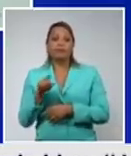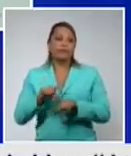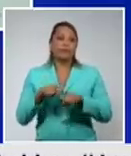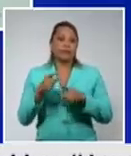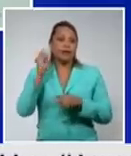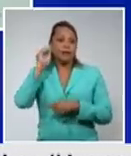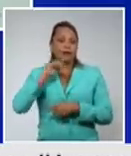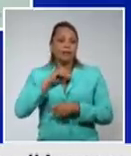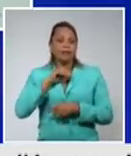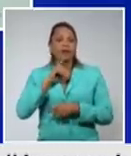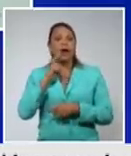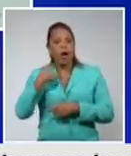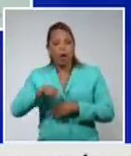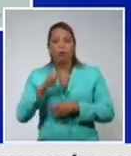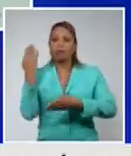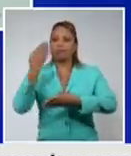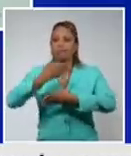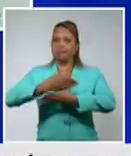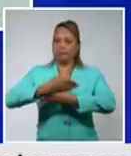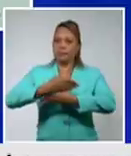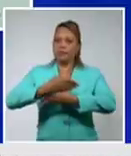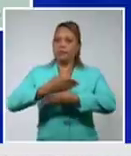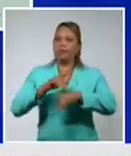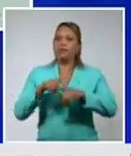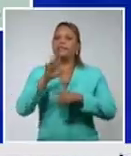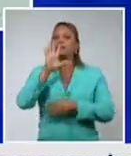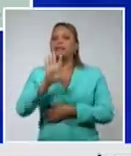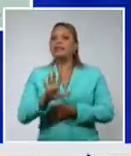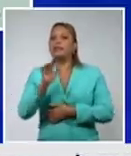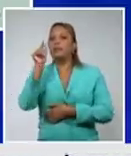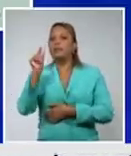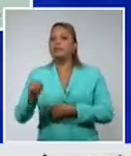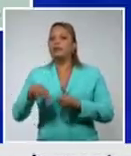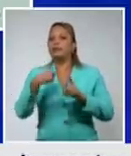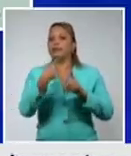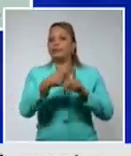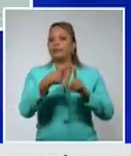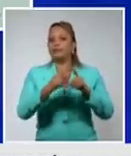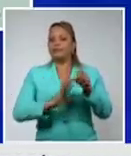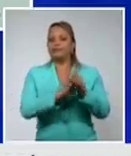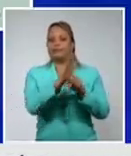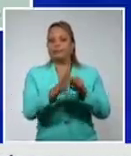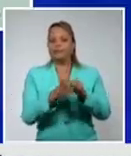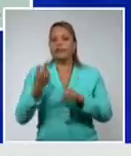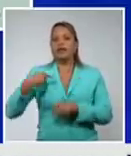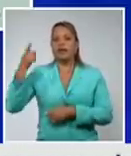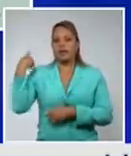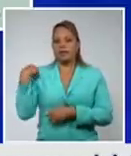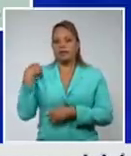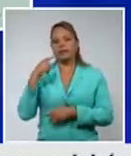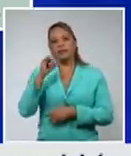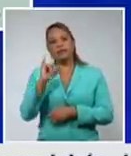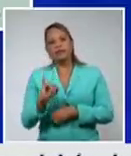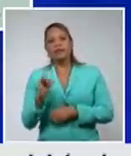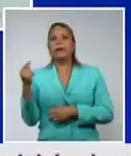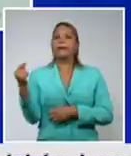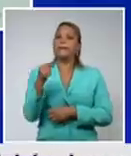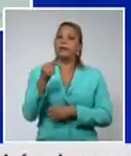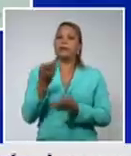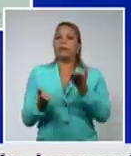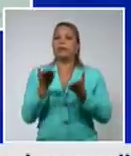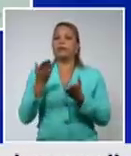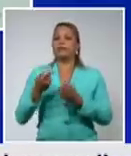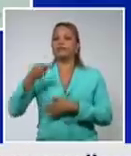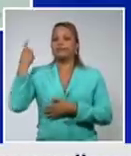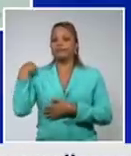eso está limitado hoy, 5 casos autóctonos ayer, incluso 6 menos que el día anterior, el